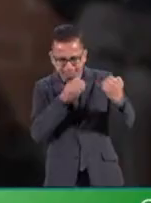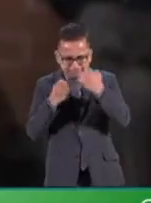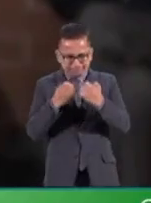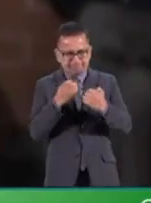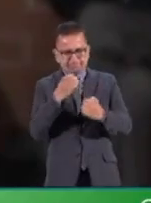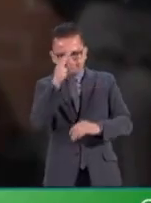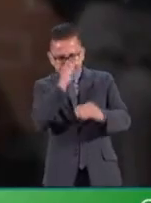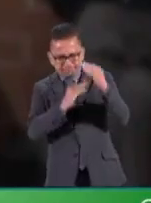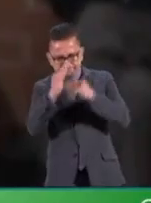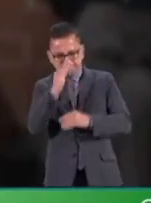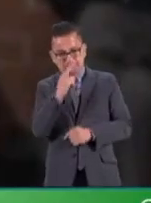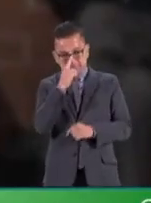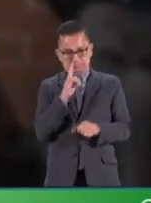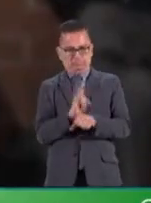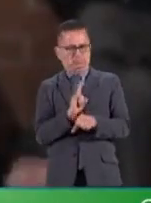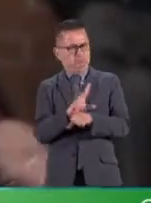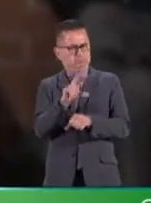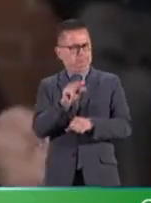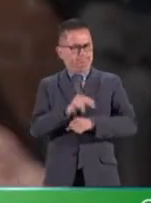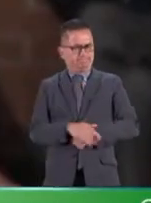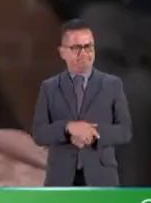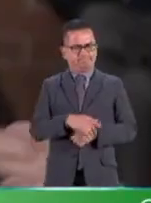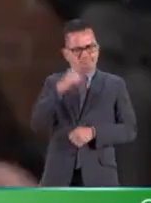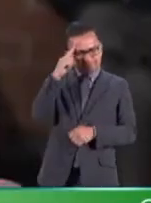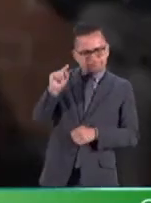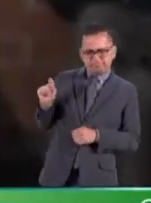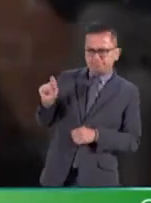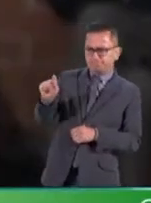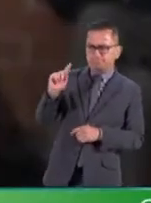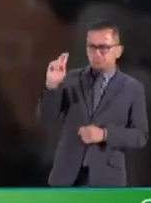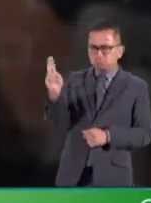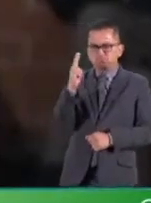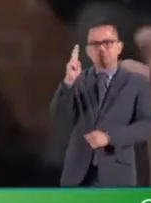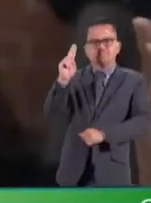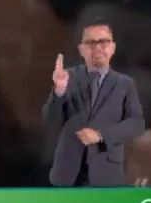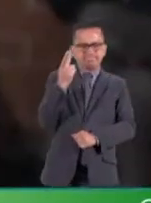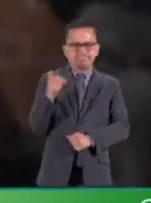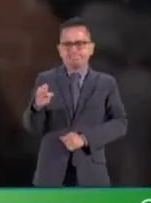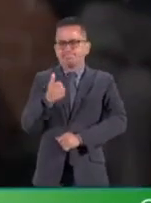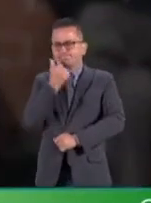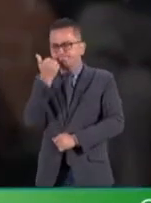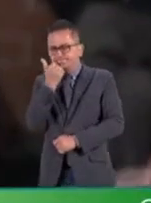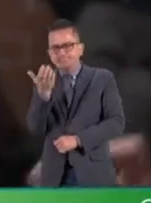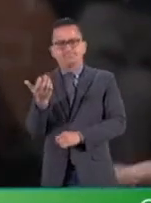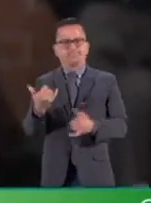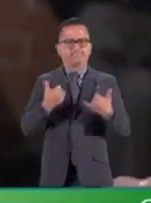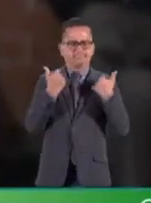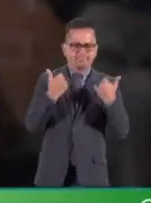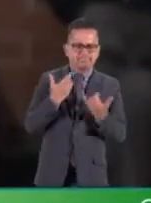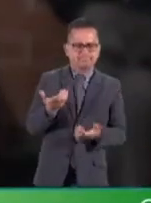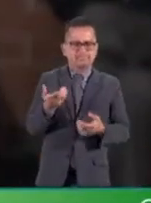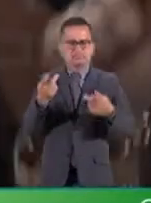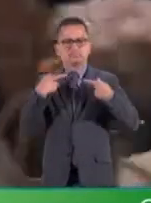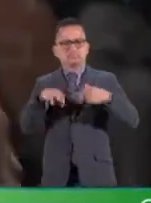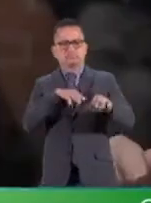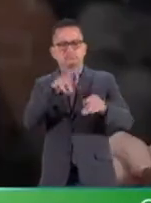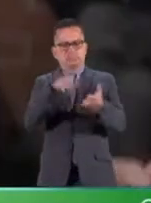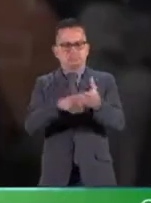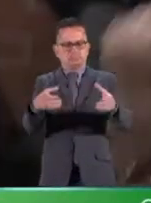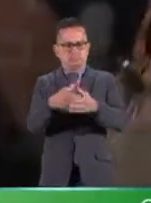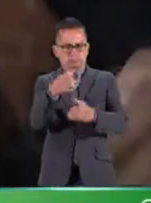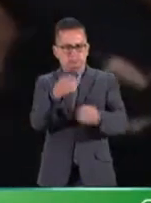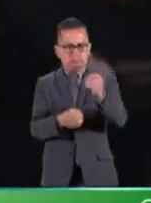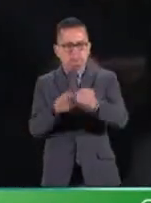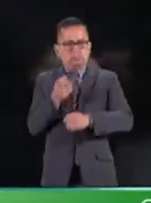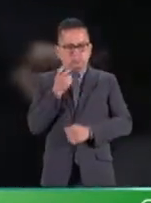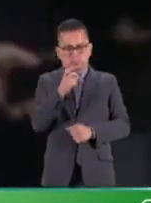sí escuchemos de verdad a la academia, a las y a los jóvenes universitarios, a las personas que trabajan en el Poder Judicial que